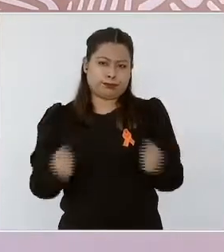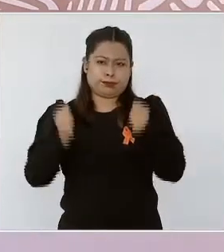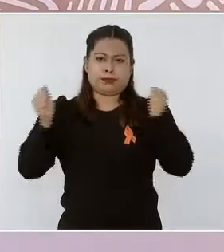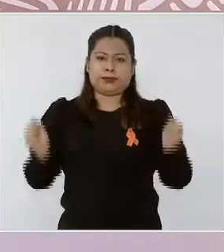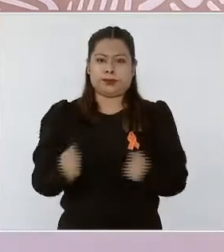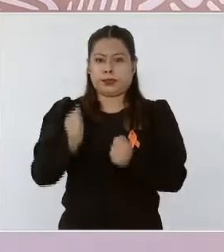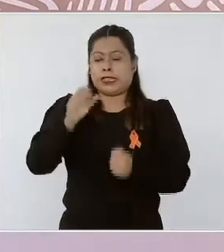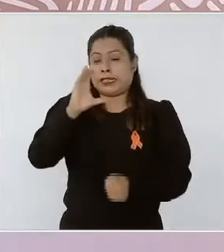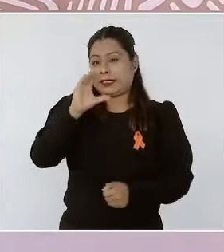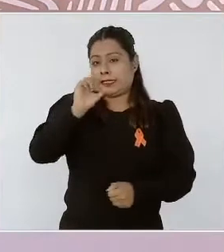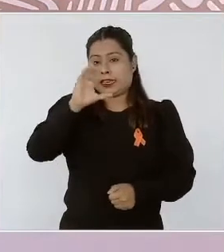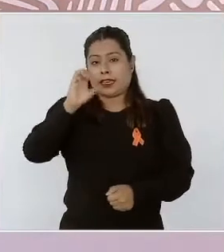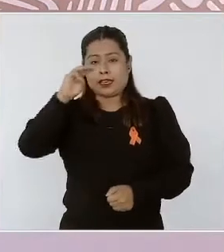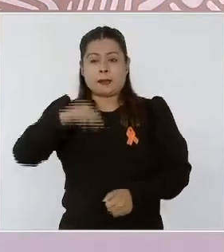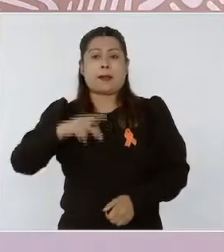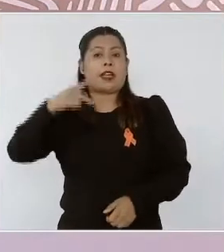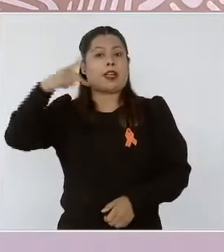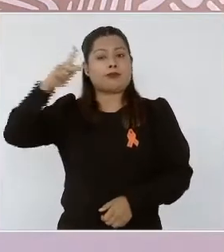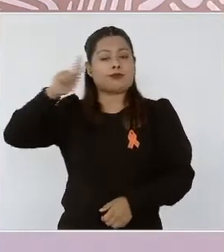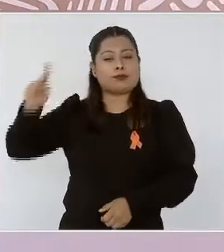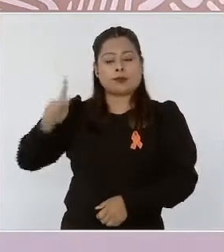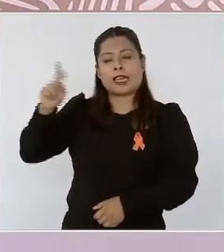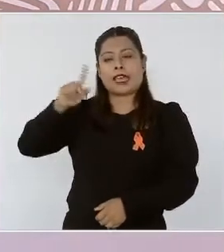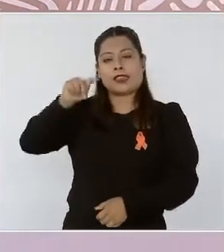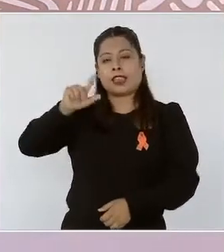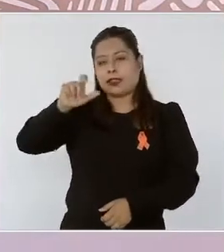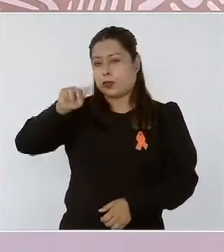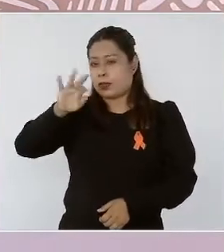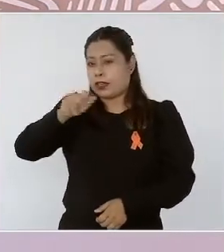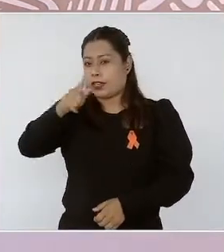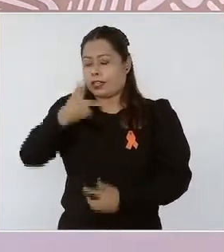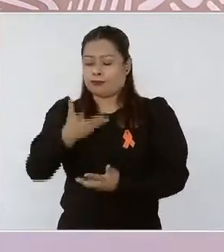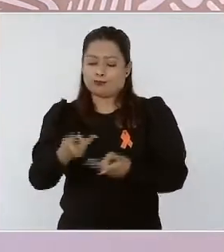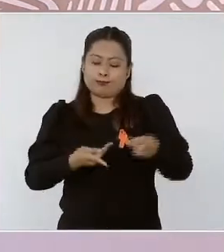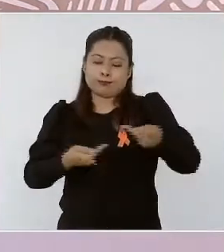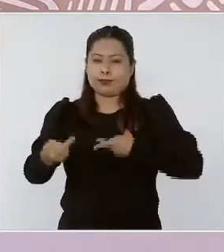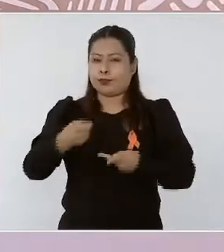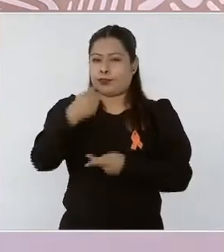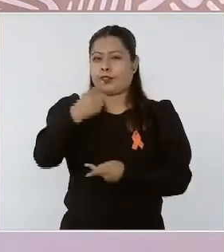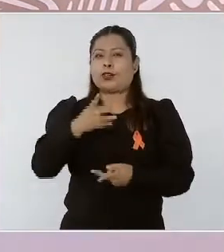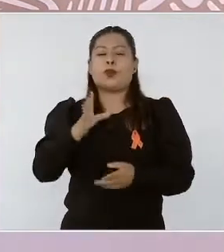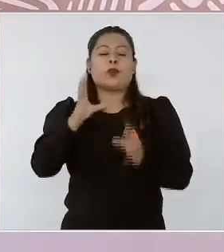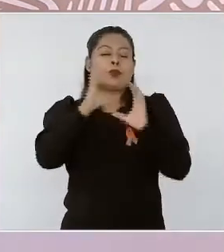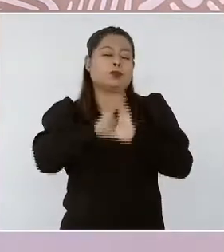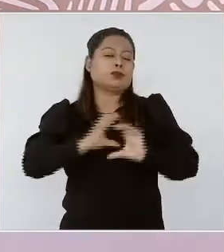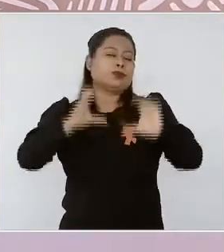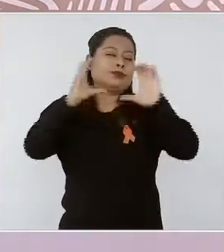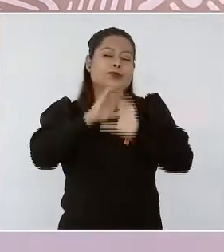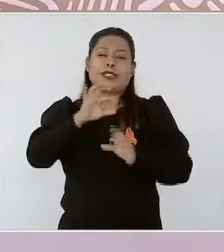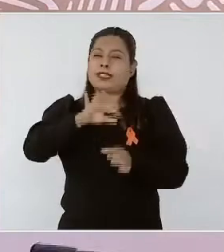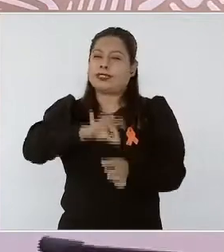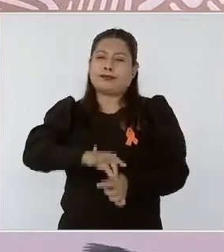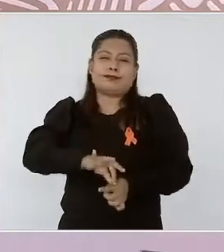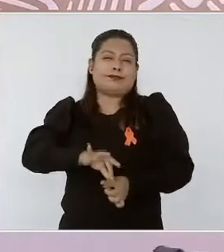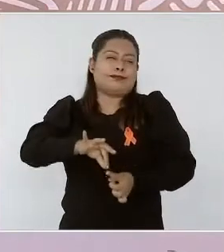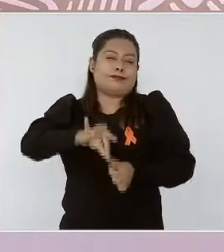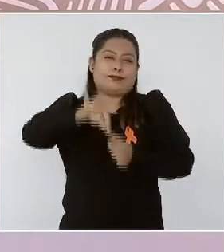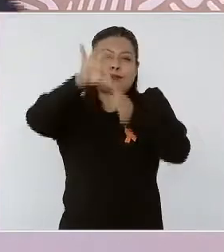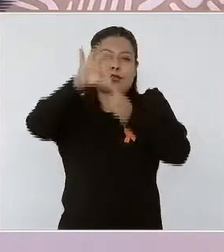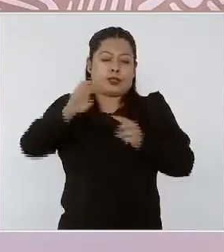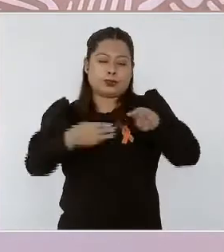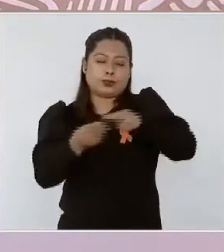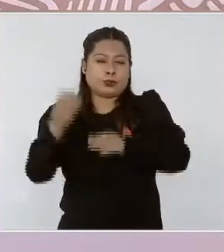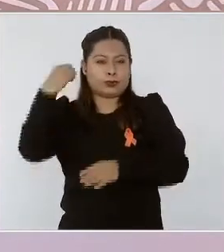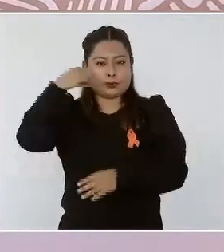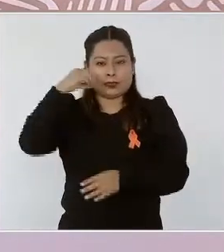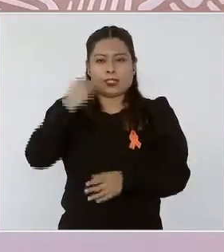la SECAM de Tlahuiltoltepec, que ha preparado un popurrí especial con música oaxaqueña.